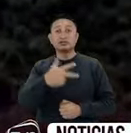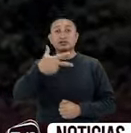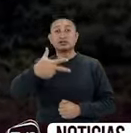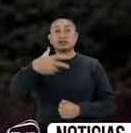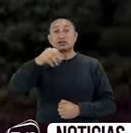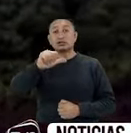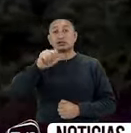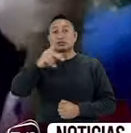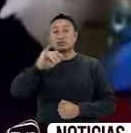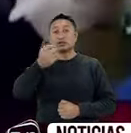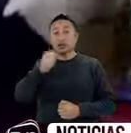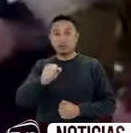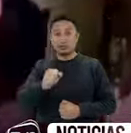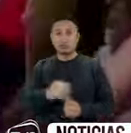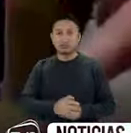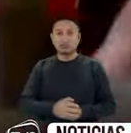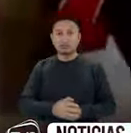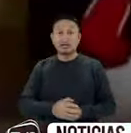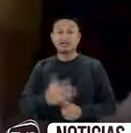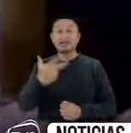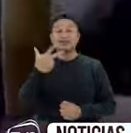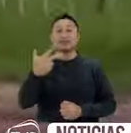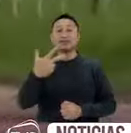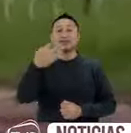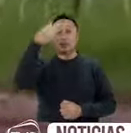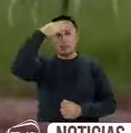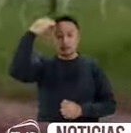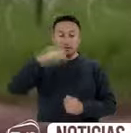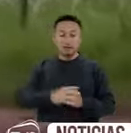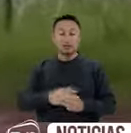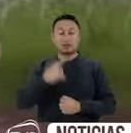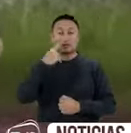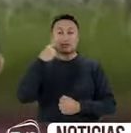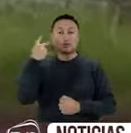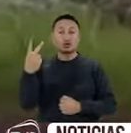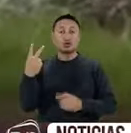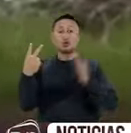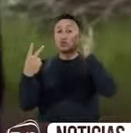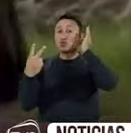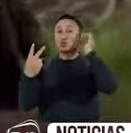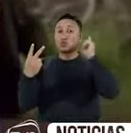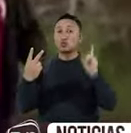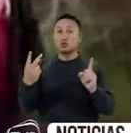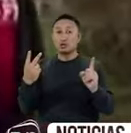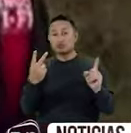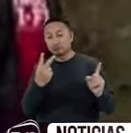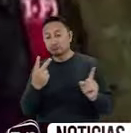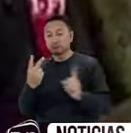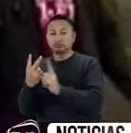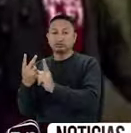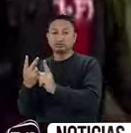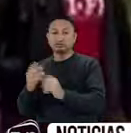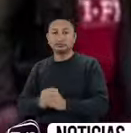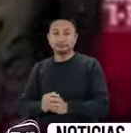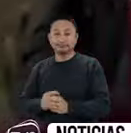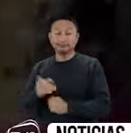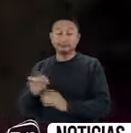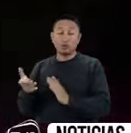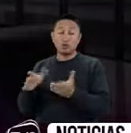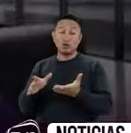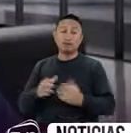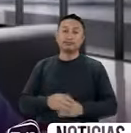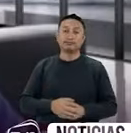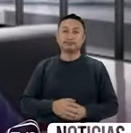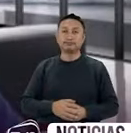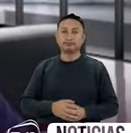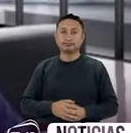México. Tres migrantes, dos hombres y una mujer, de nuevo, la muerte por un sueño. Hay casos, sí,